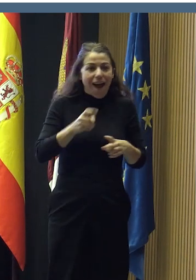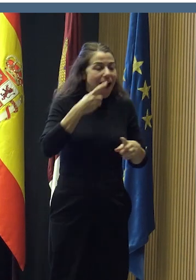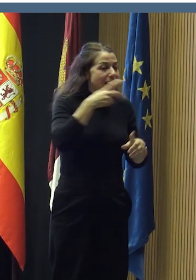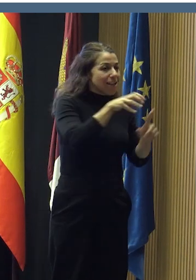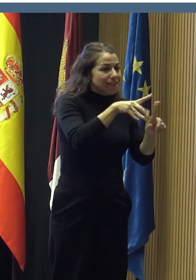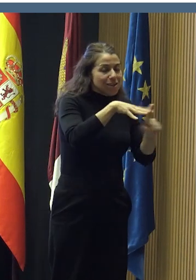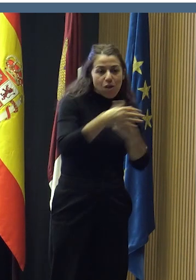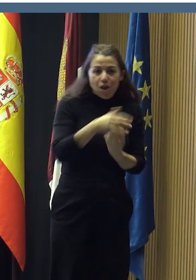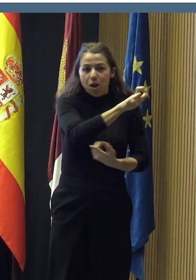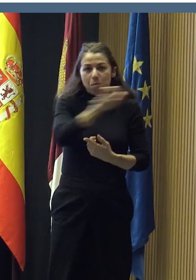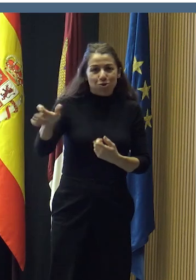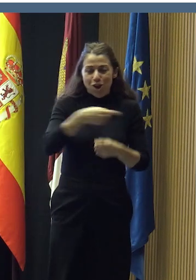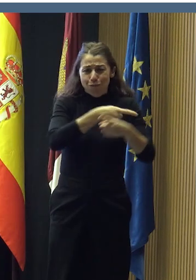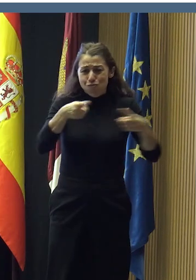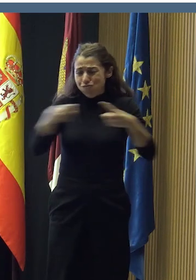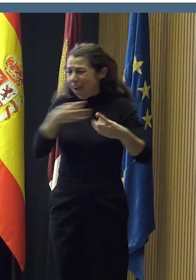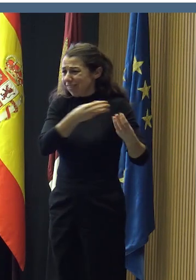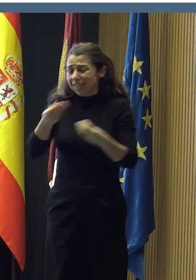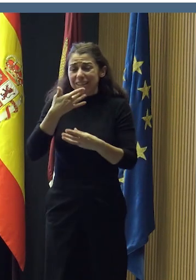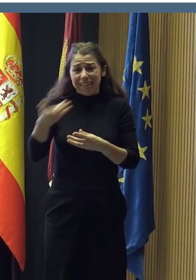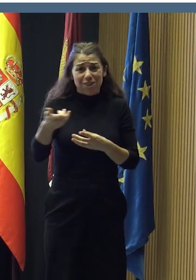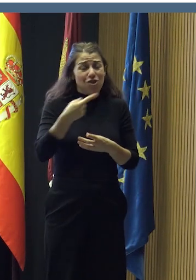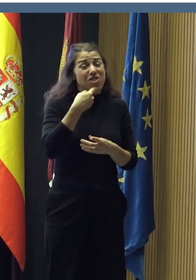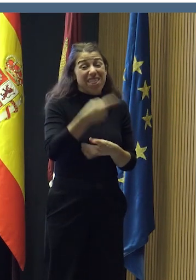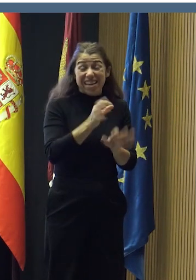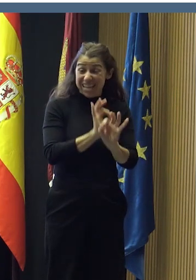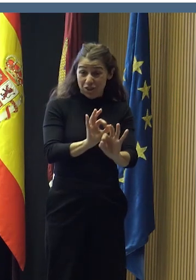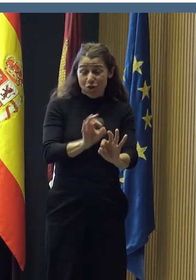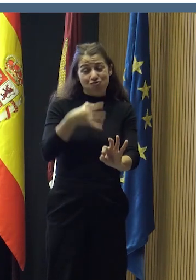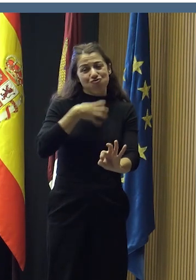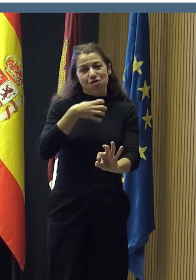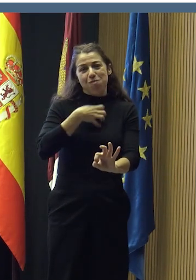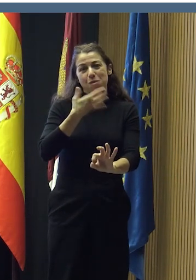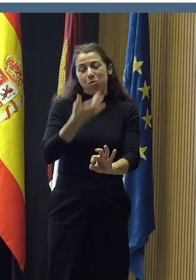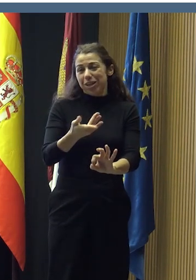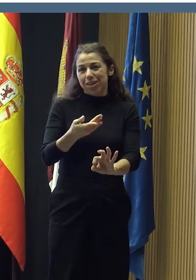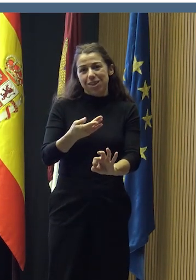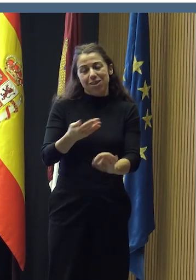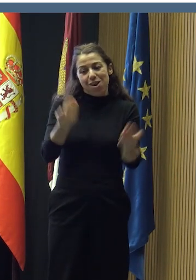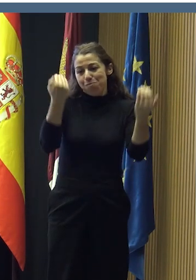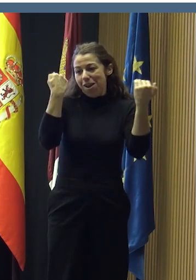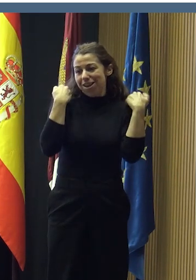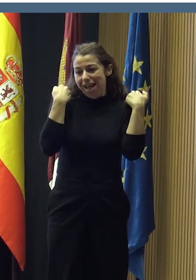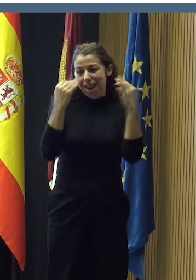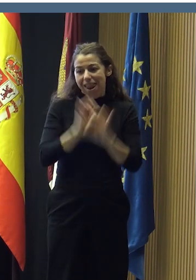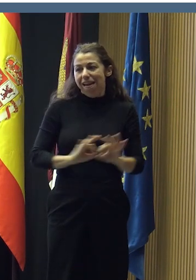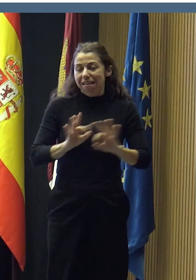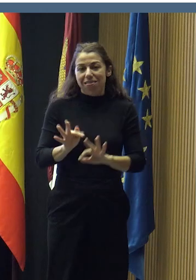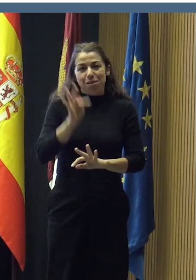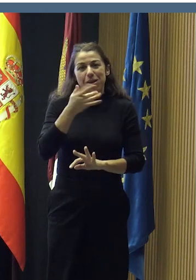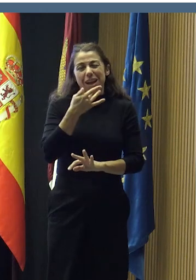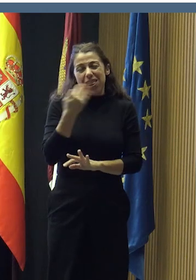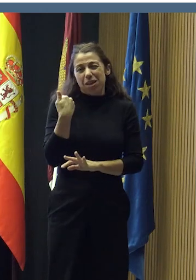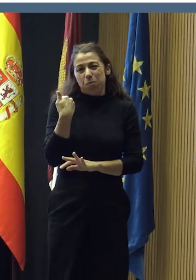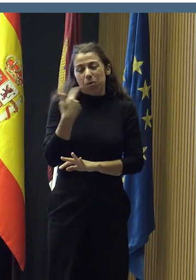realidades, tanta diferencia, que eso no lo puedes decir. Es que es muy poco responsable. Es más, dice